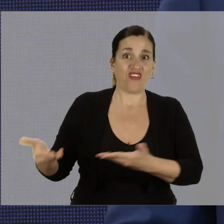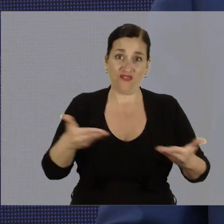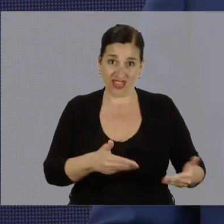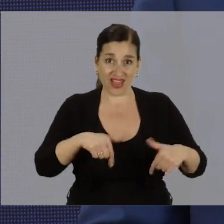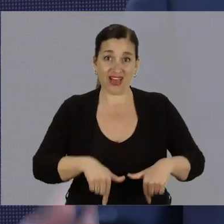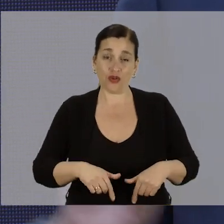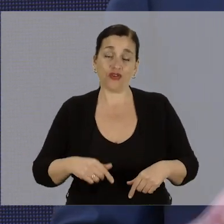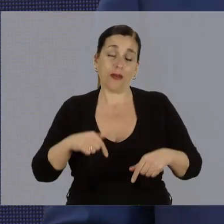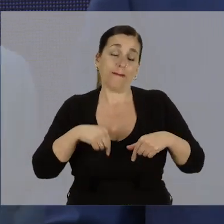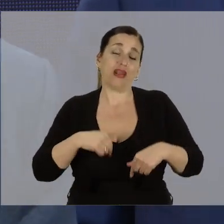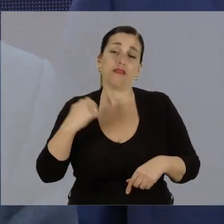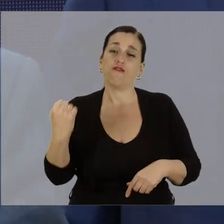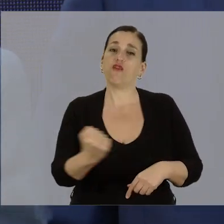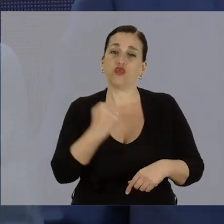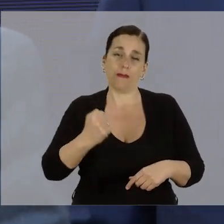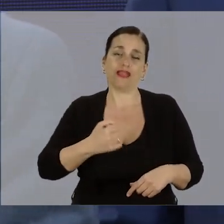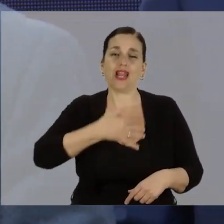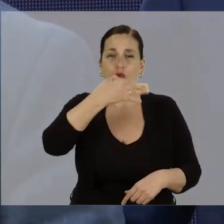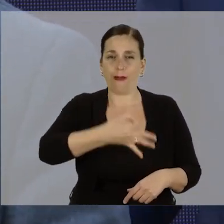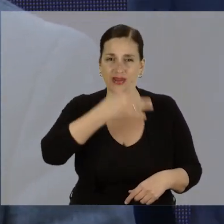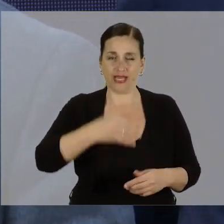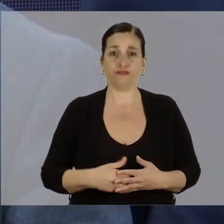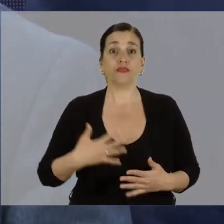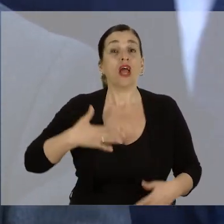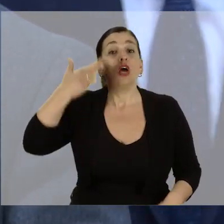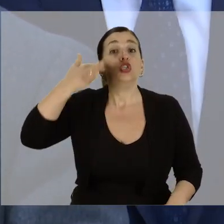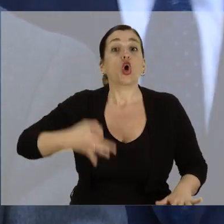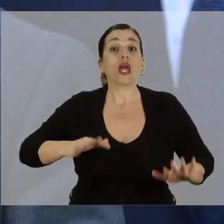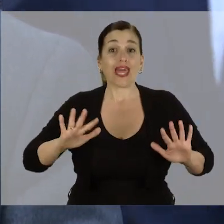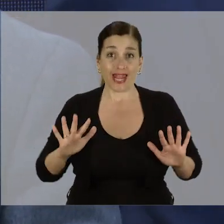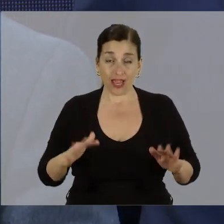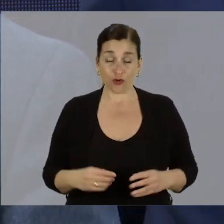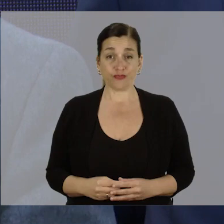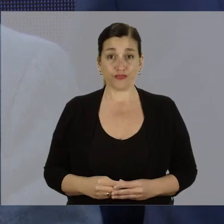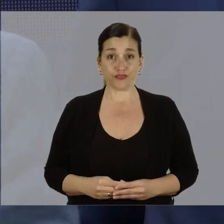me convocaron, que para mí es lo más importante. Yo creo